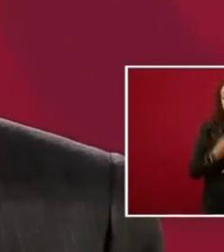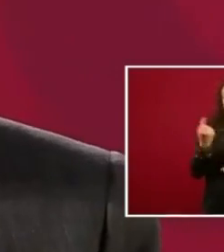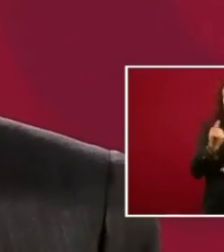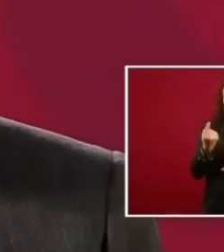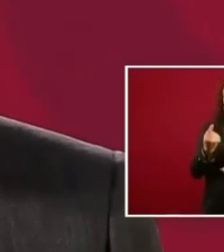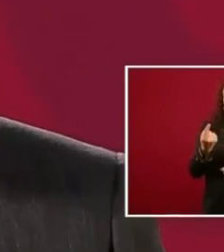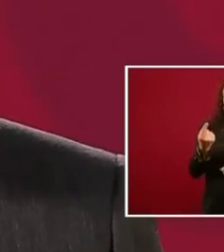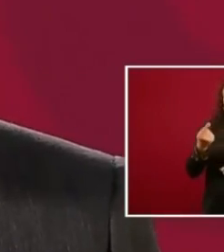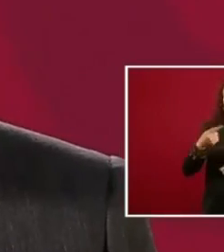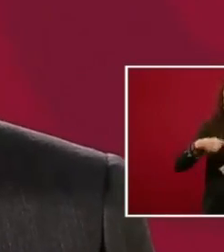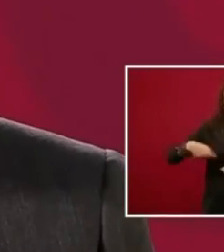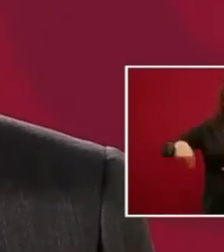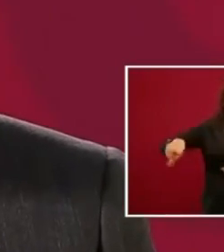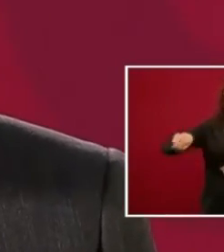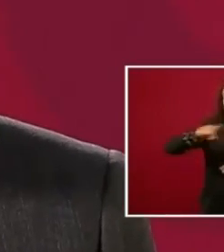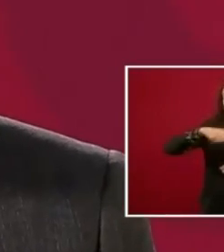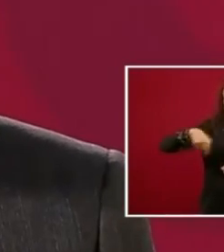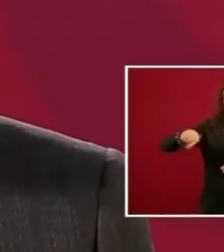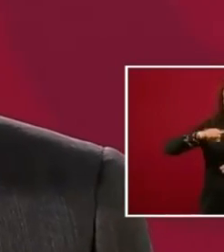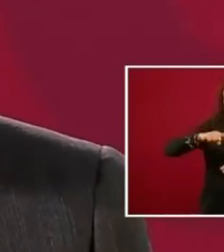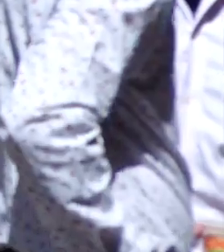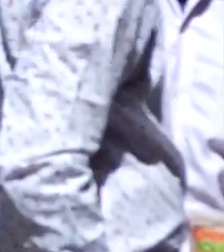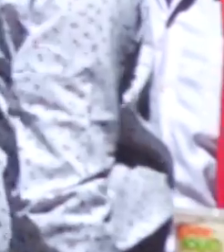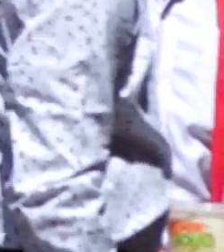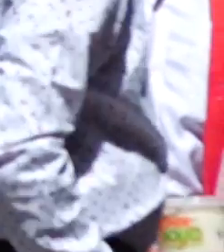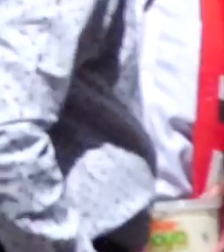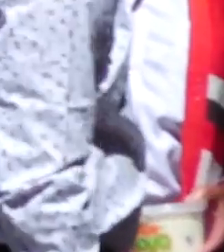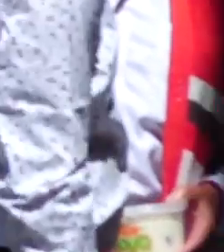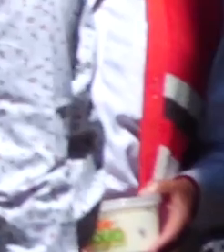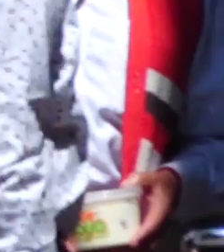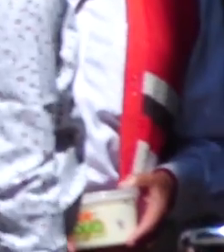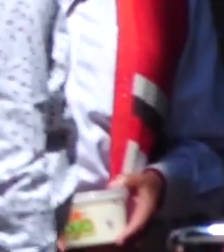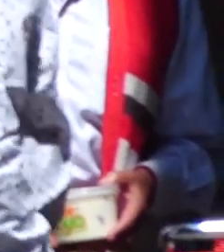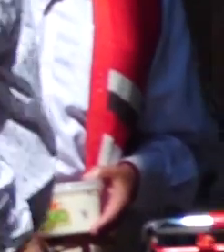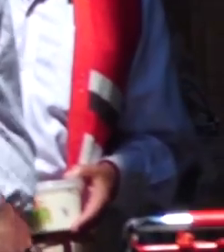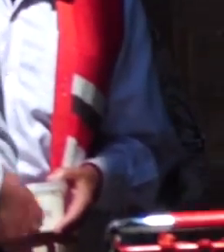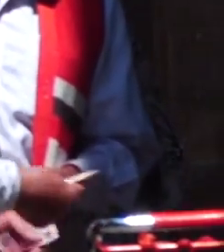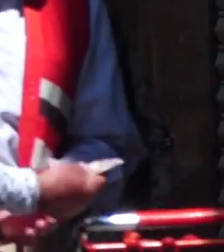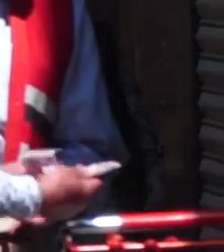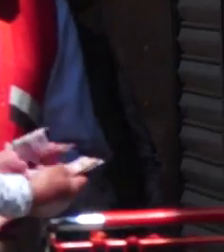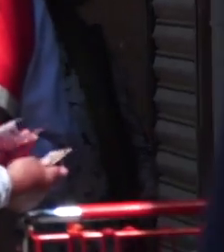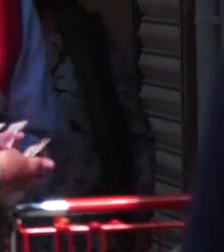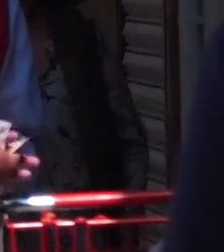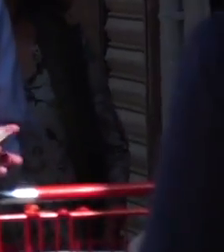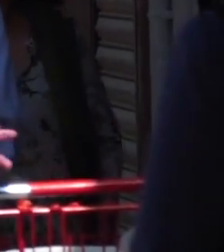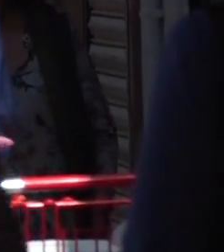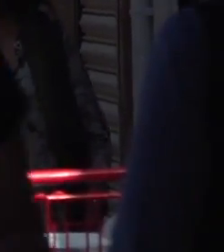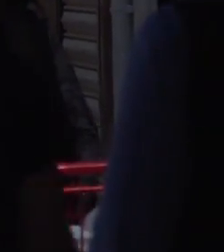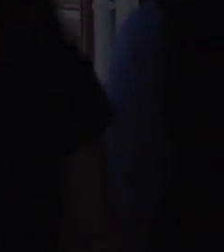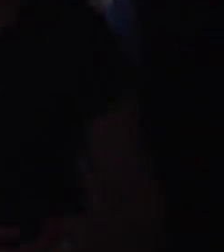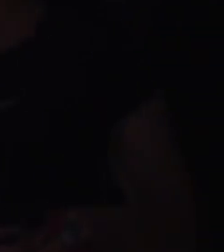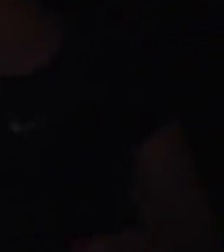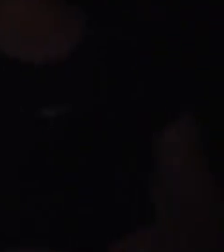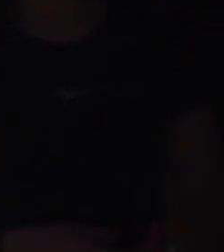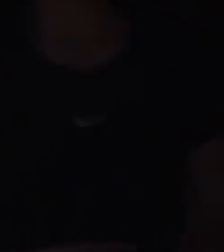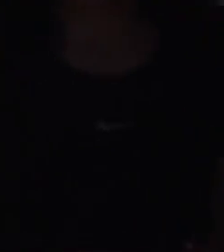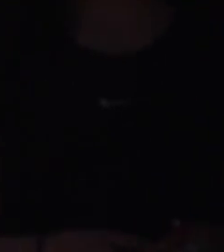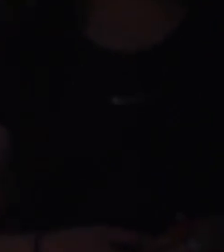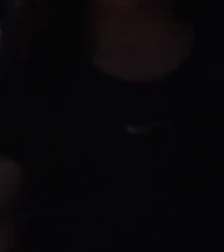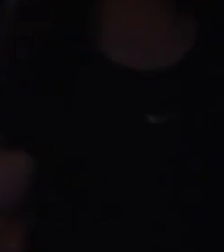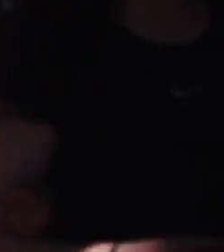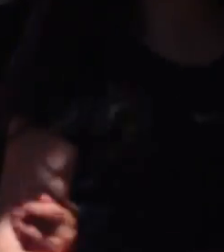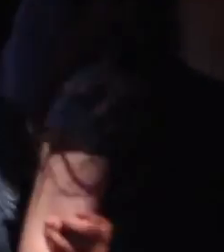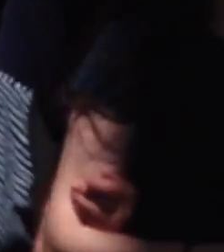y así lograr disminuir el contagio de coronavirus y evitar el crecimiento de la curva epidemiológica y al mismo tiempo proteger